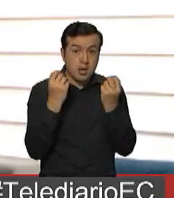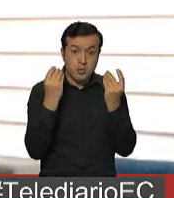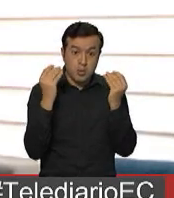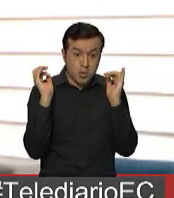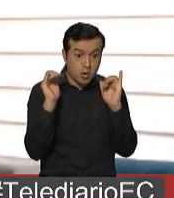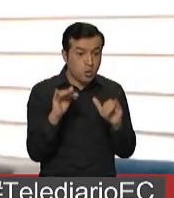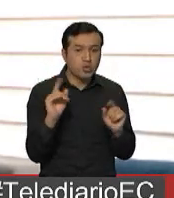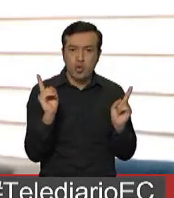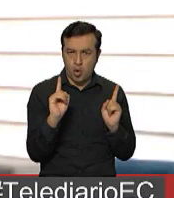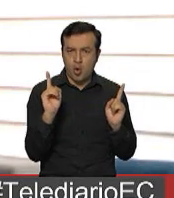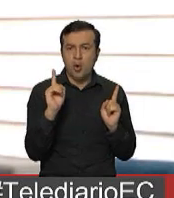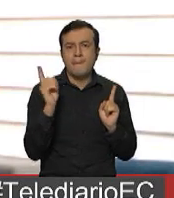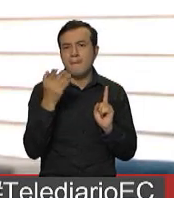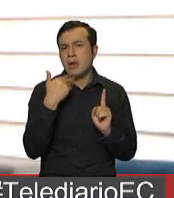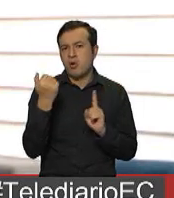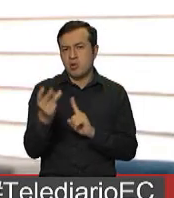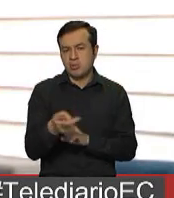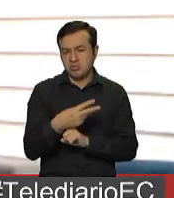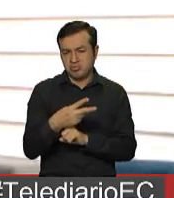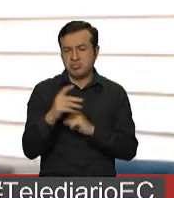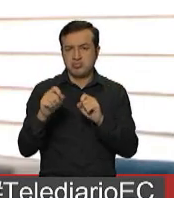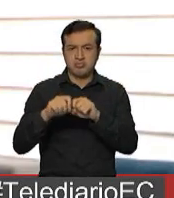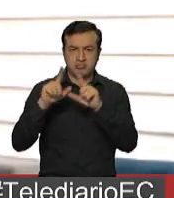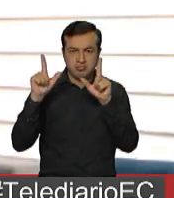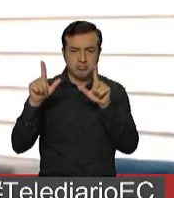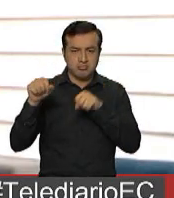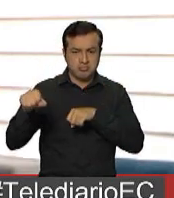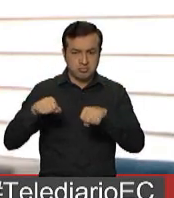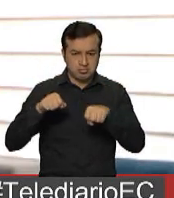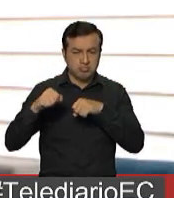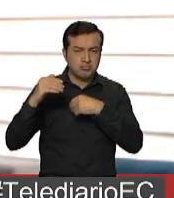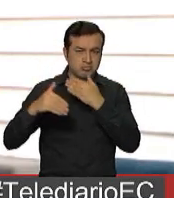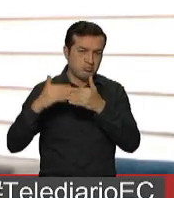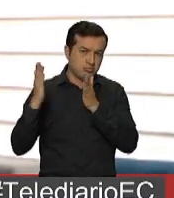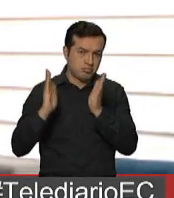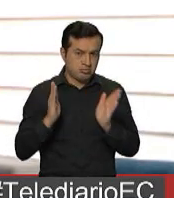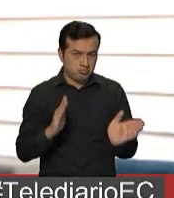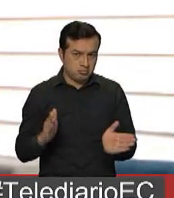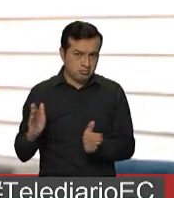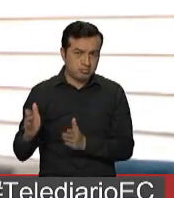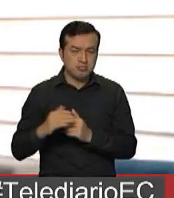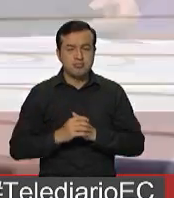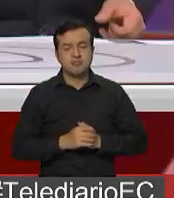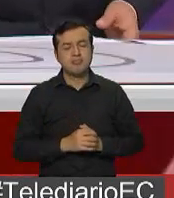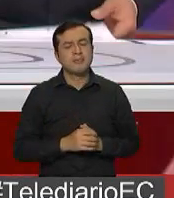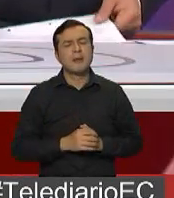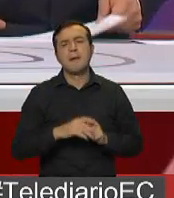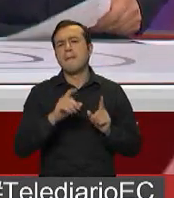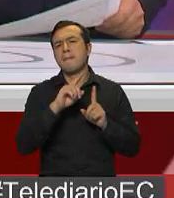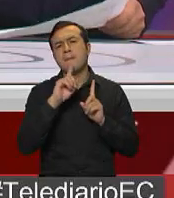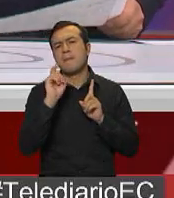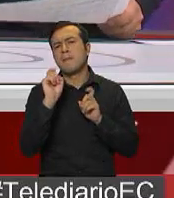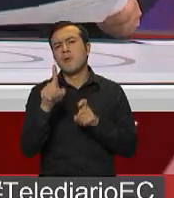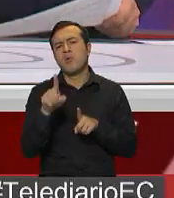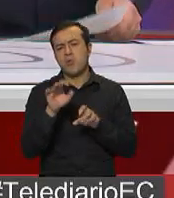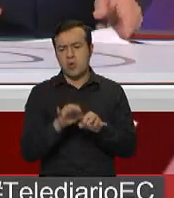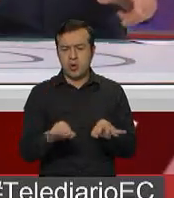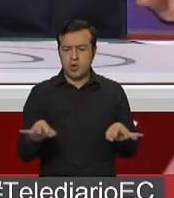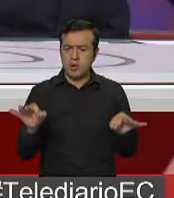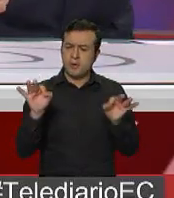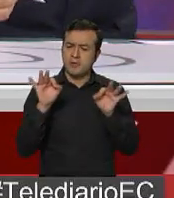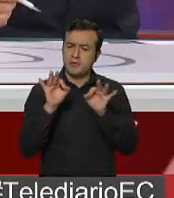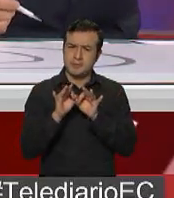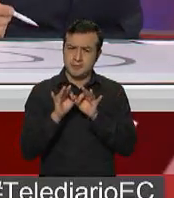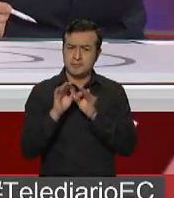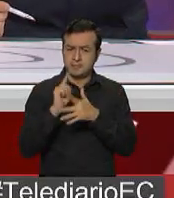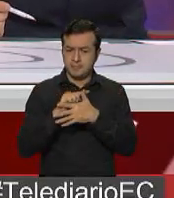los ciudadanos puedan oportunamente a realizar sus trámites también en línea. Director, es importante tener en cuenta de